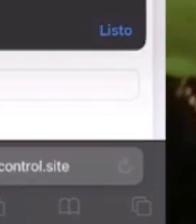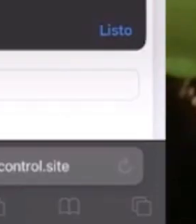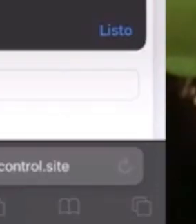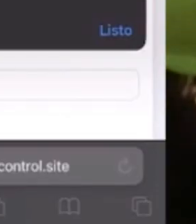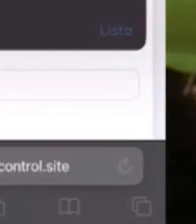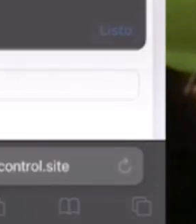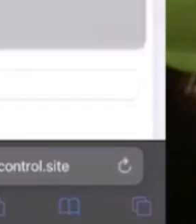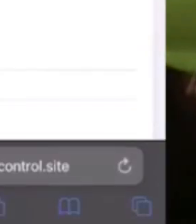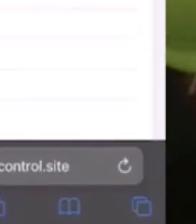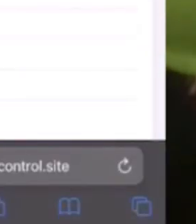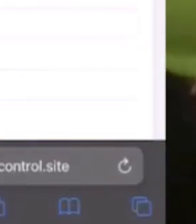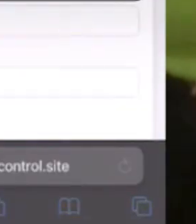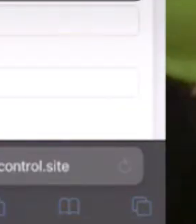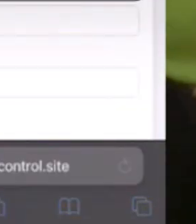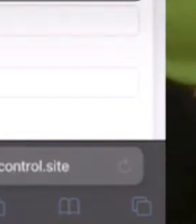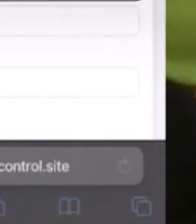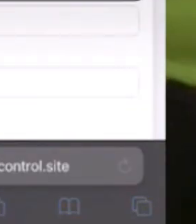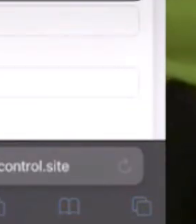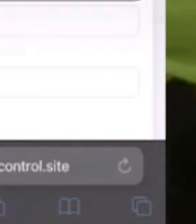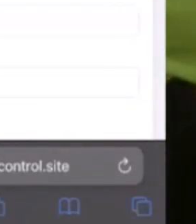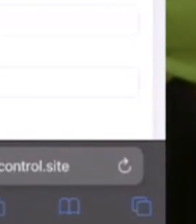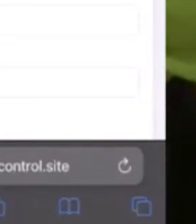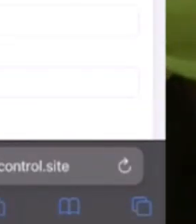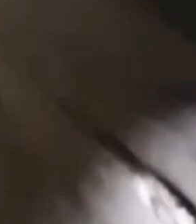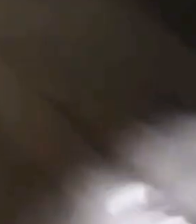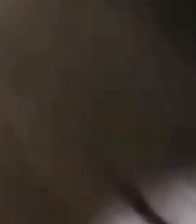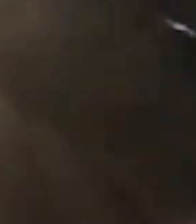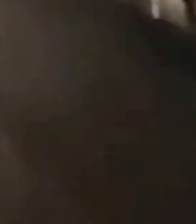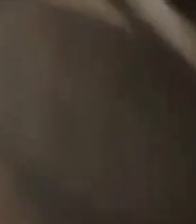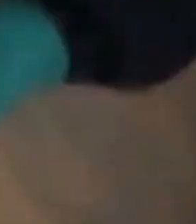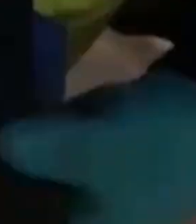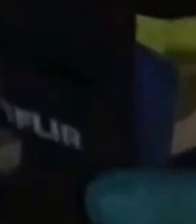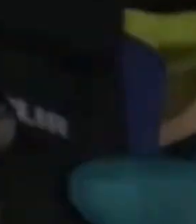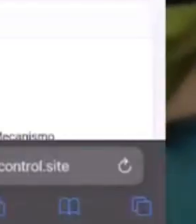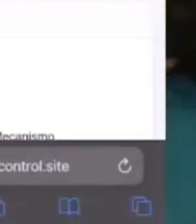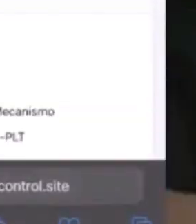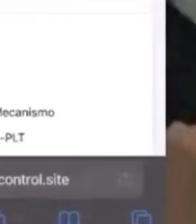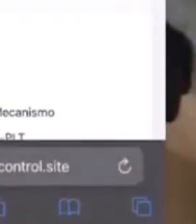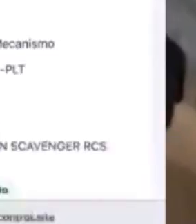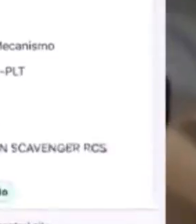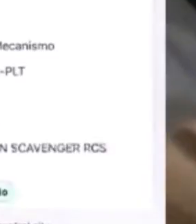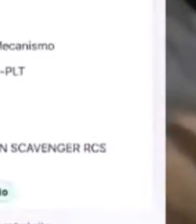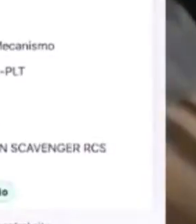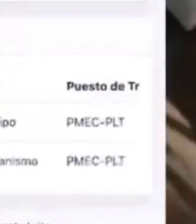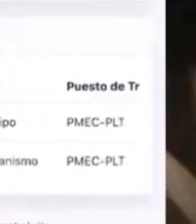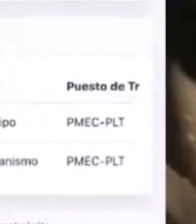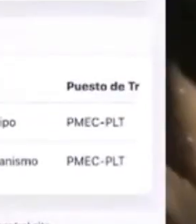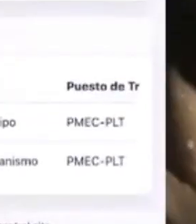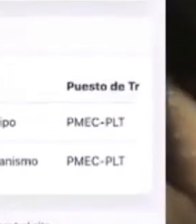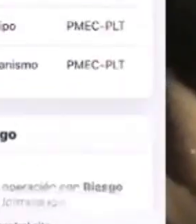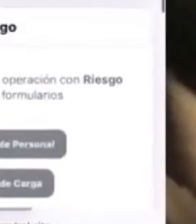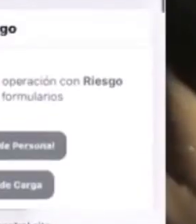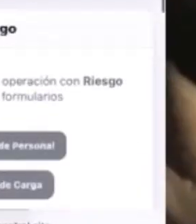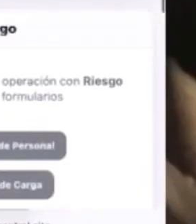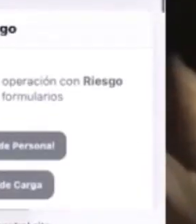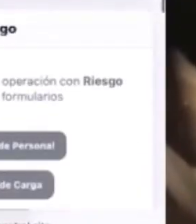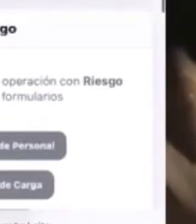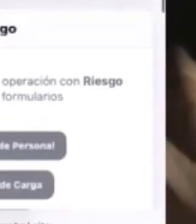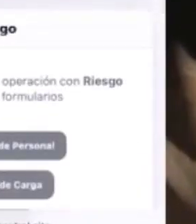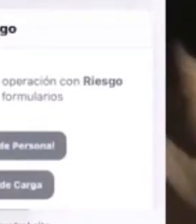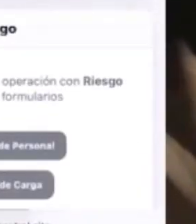actos y condiciones de manera digital, mejorando la trazabilidad y priorizando automáticamente las tareas más